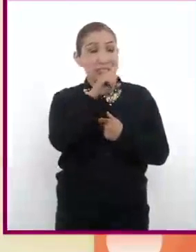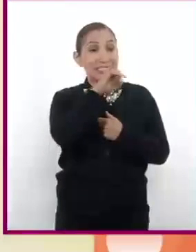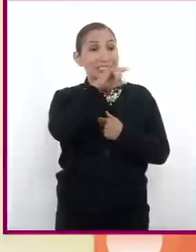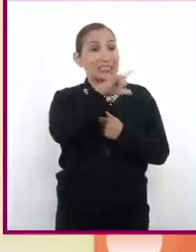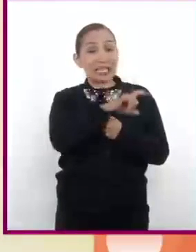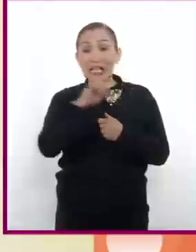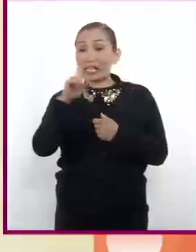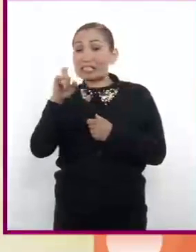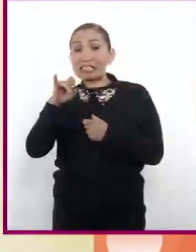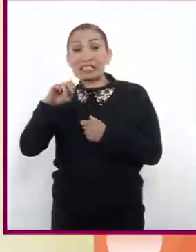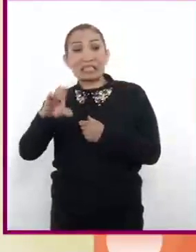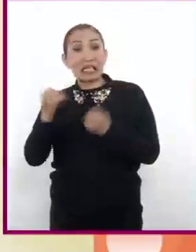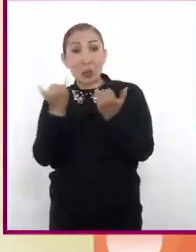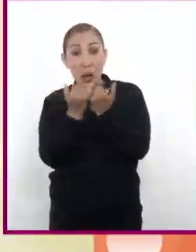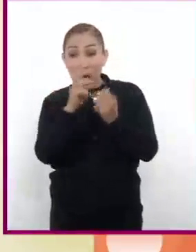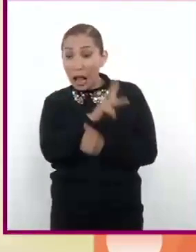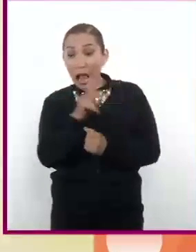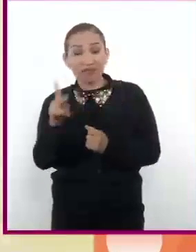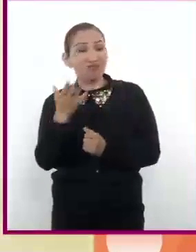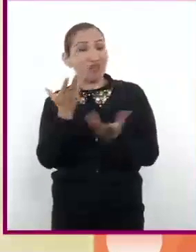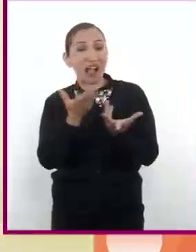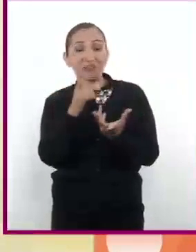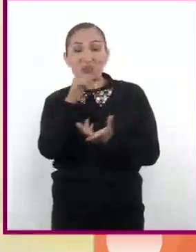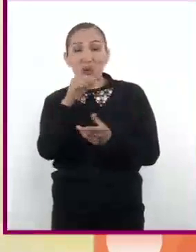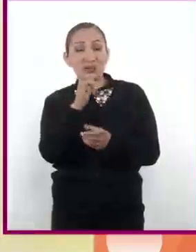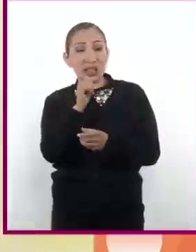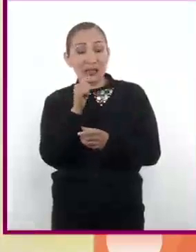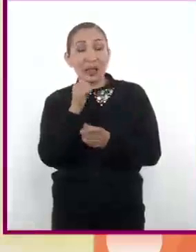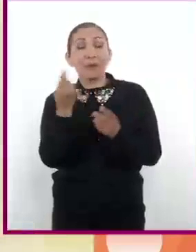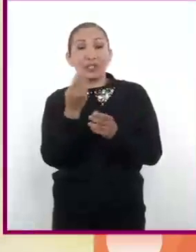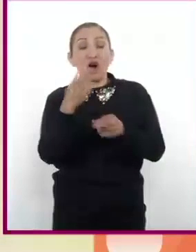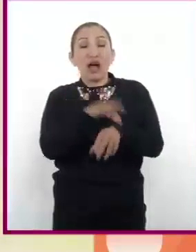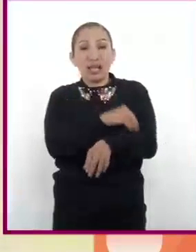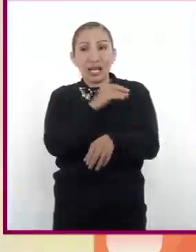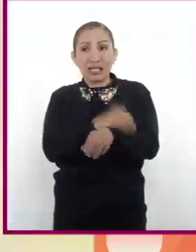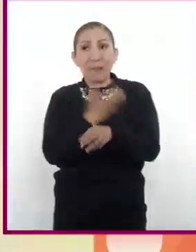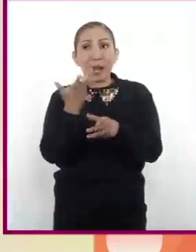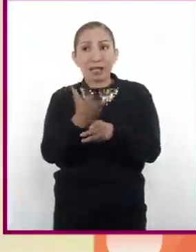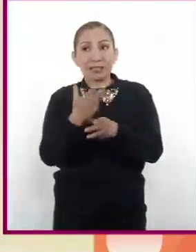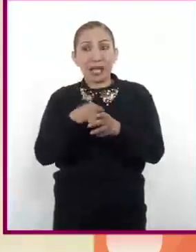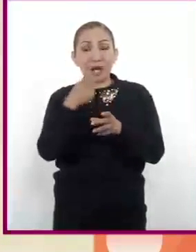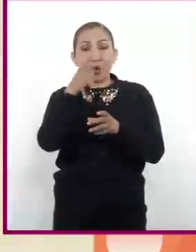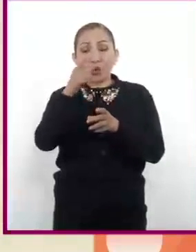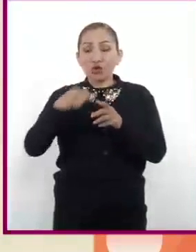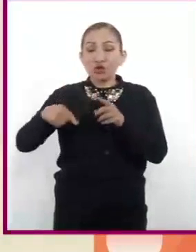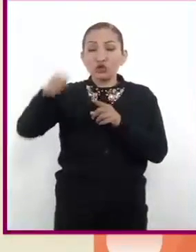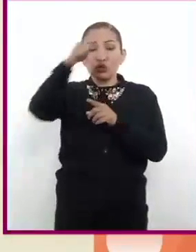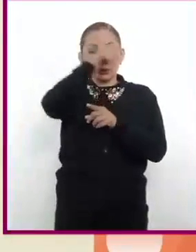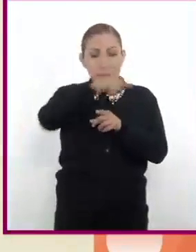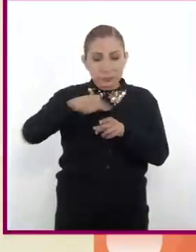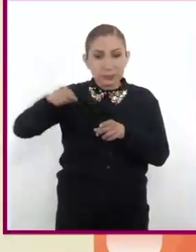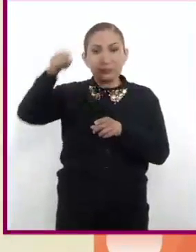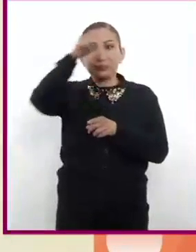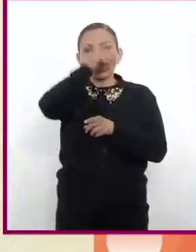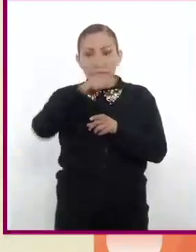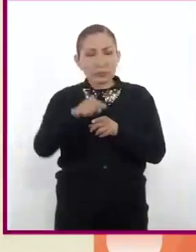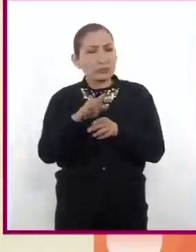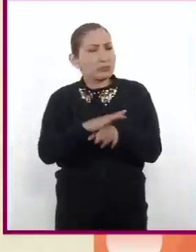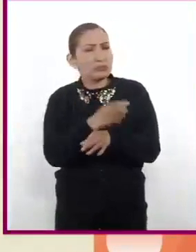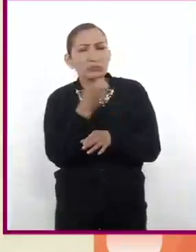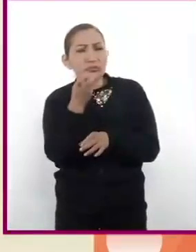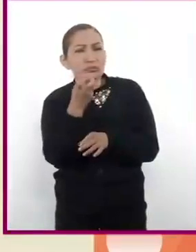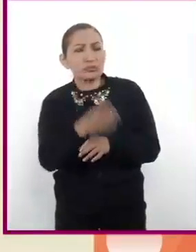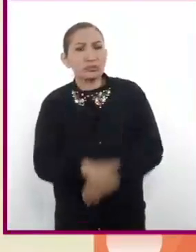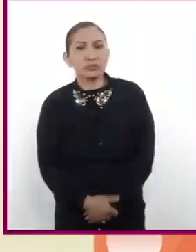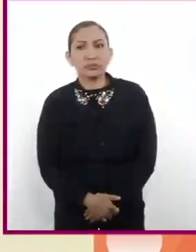no se genera electricidad. Es necesario aplicar la energía para que se genere un flujo eléctrico. ¿A qué se debe